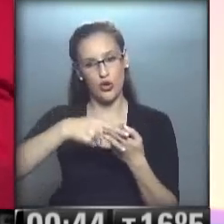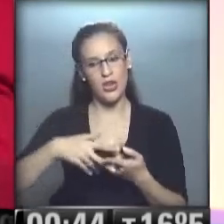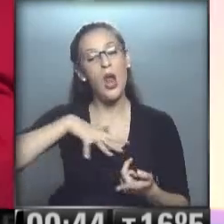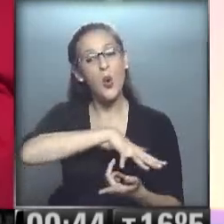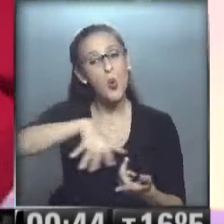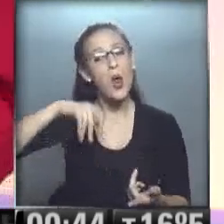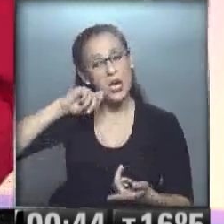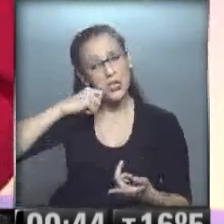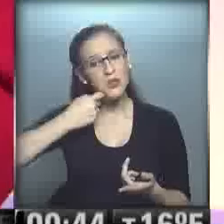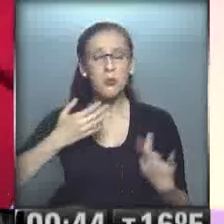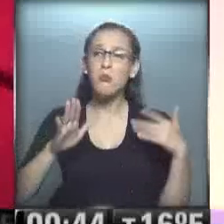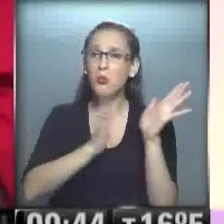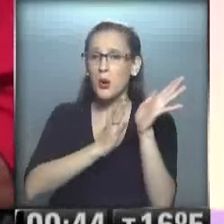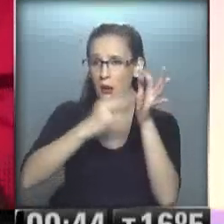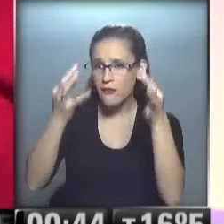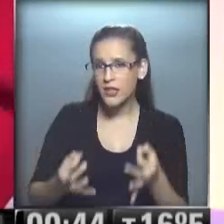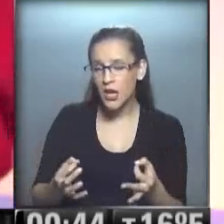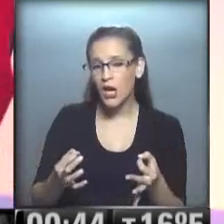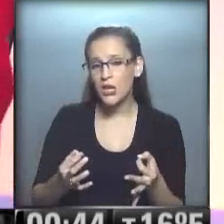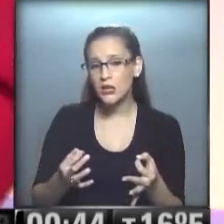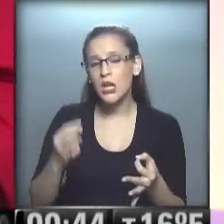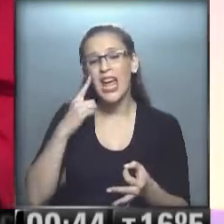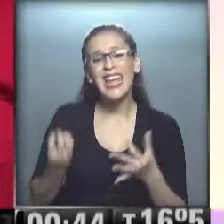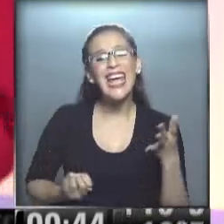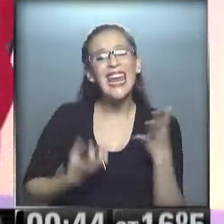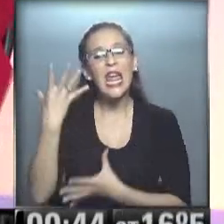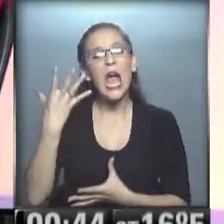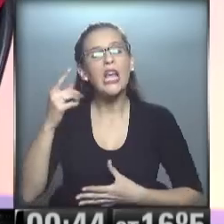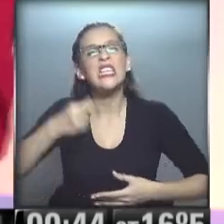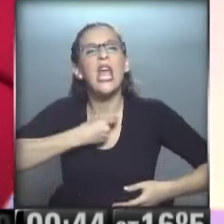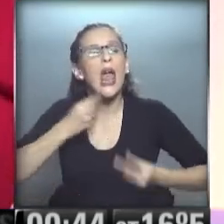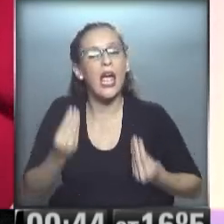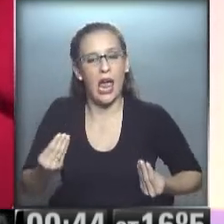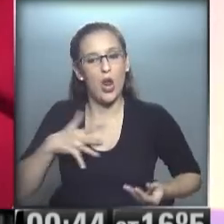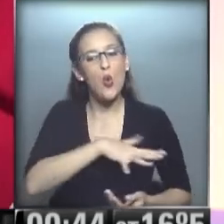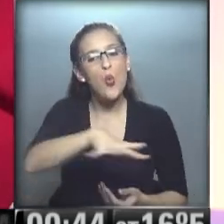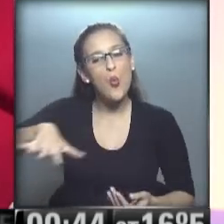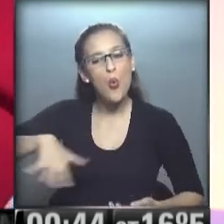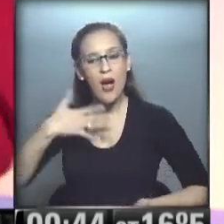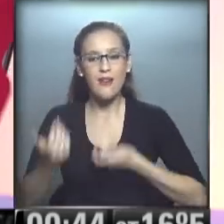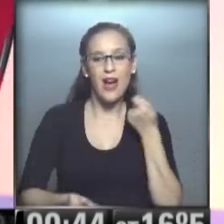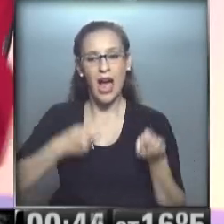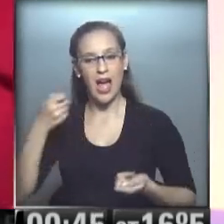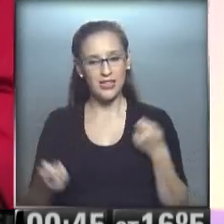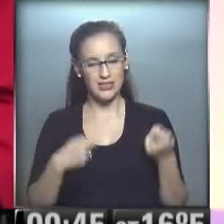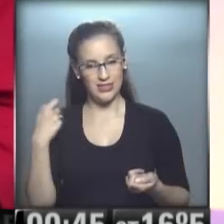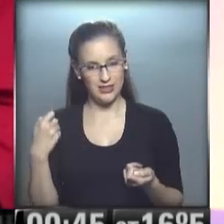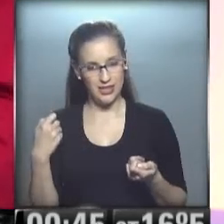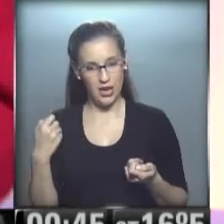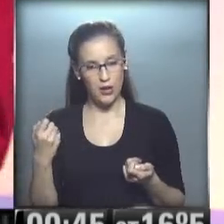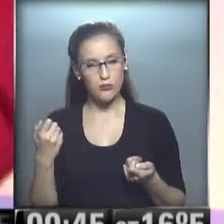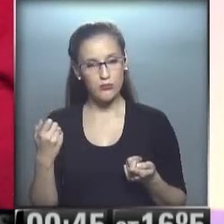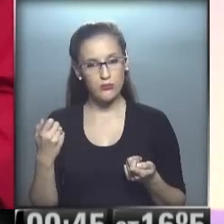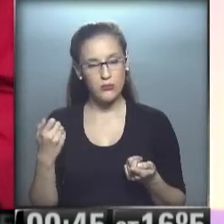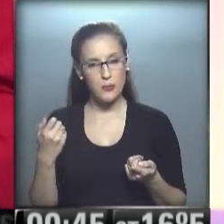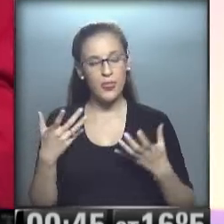hacerlo. Y lo que se está tratando de hacer es lugares bailables, clubs, boliches, bailables más amigables ecológicamente.